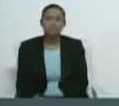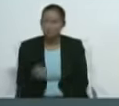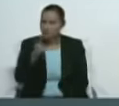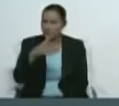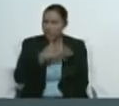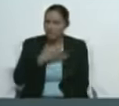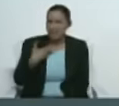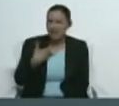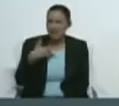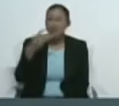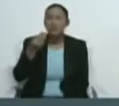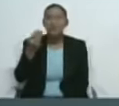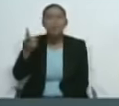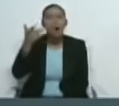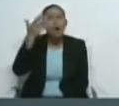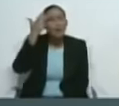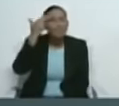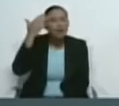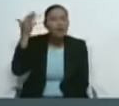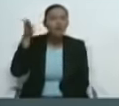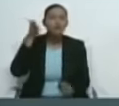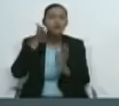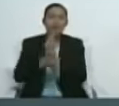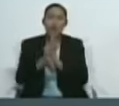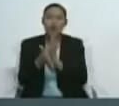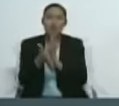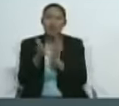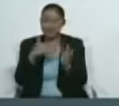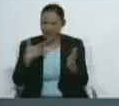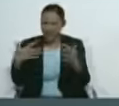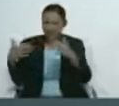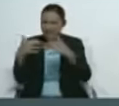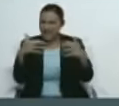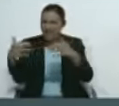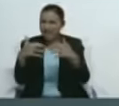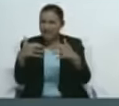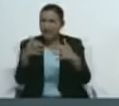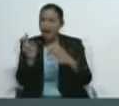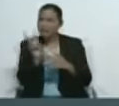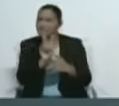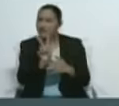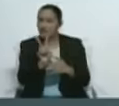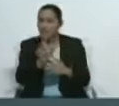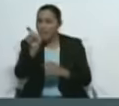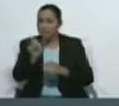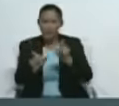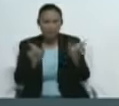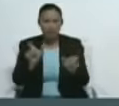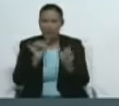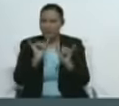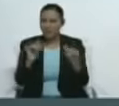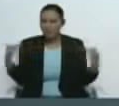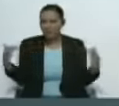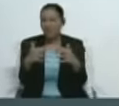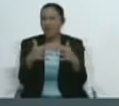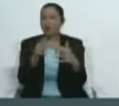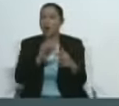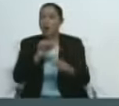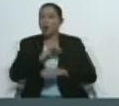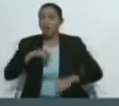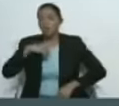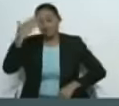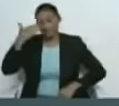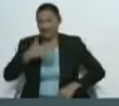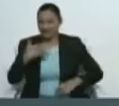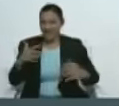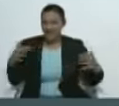ustedes de desencadenar una guerra civil ya de que se dé la ocupación militar de que